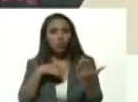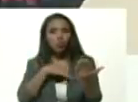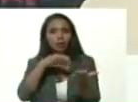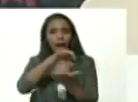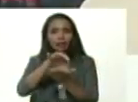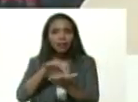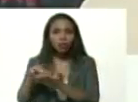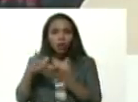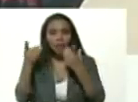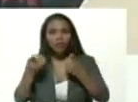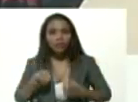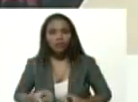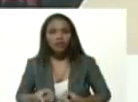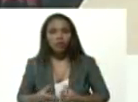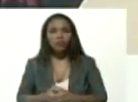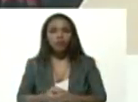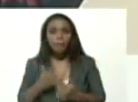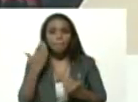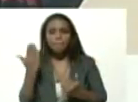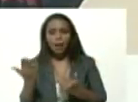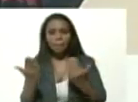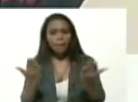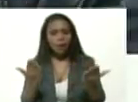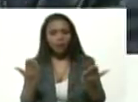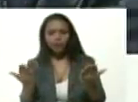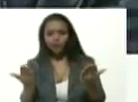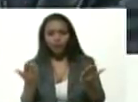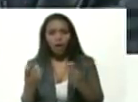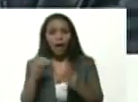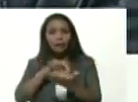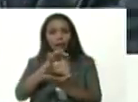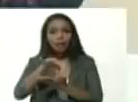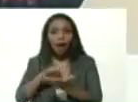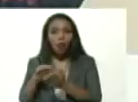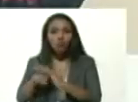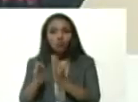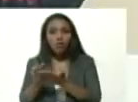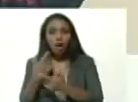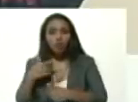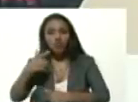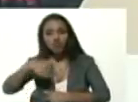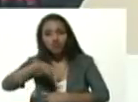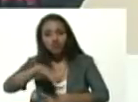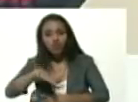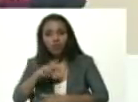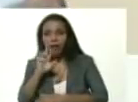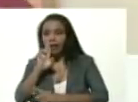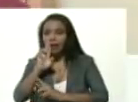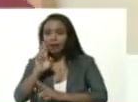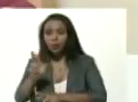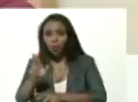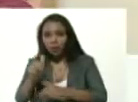nuestras decisiones, compararla con las estrategias mundiales, donde ha dado resultado.